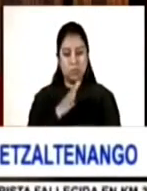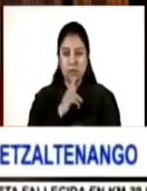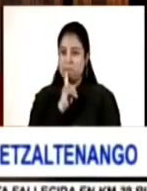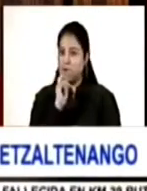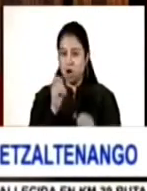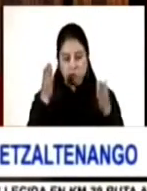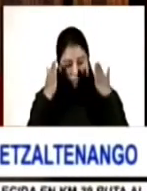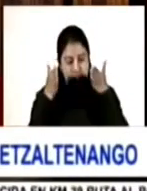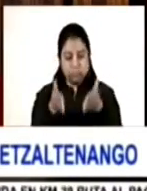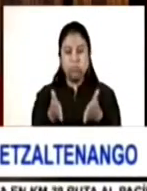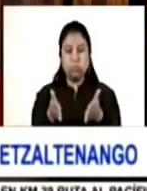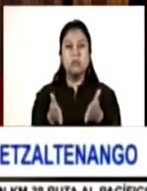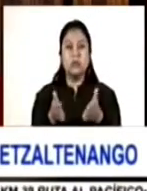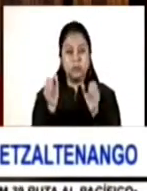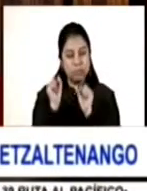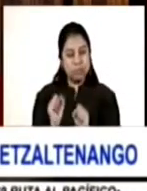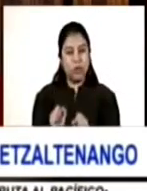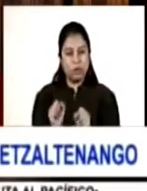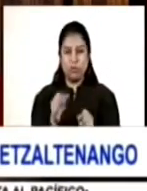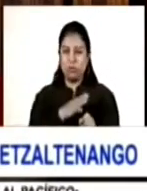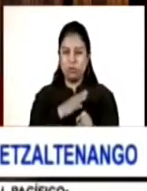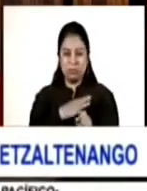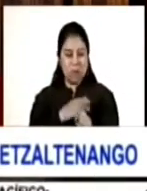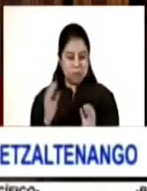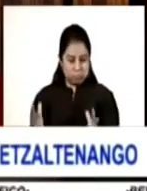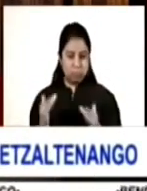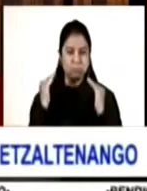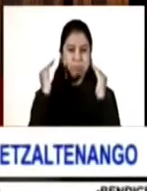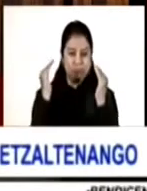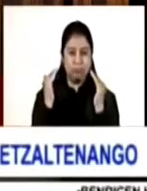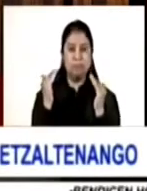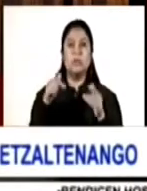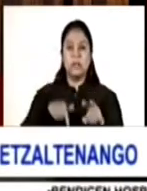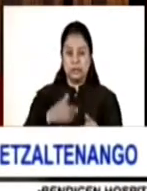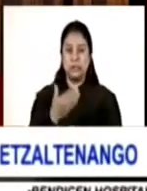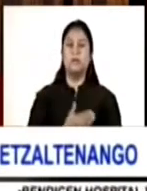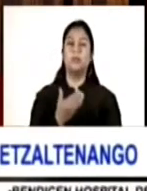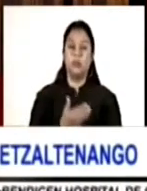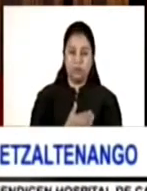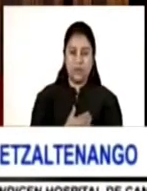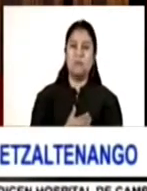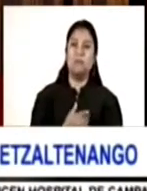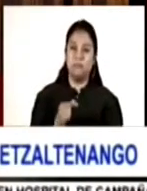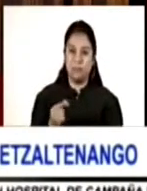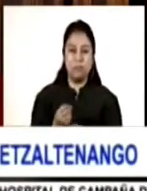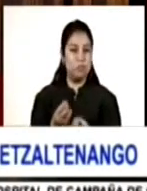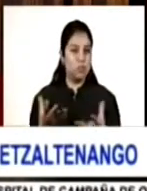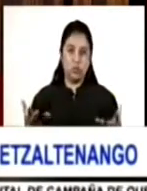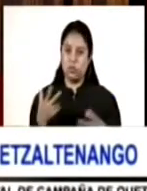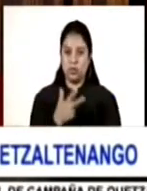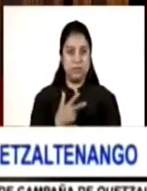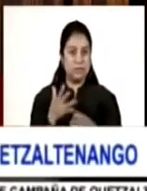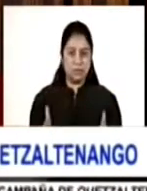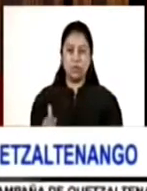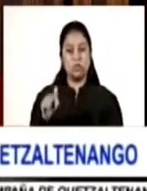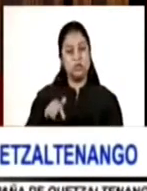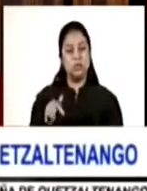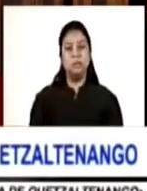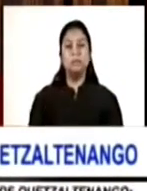atención y podamos lograr superar la crisis que nos está afectando a varios de los guatemaltecos hoy en